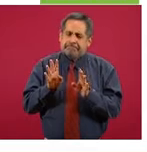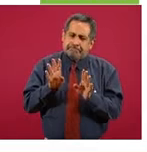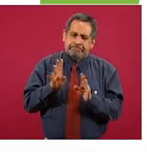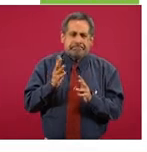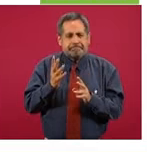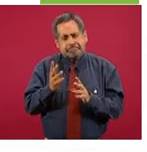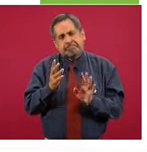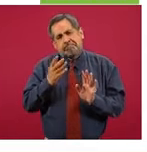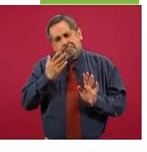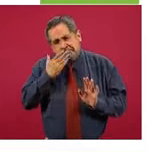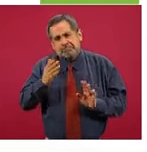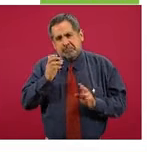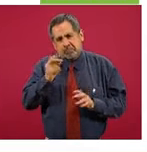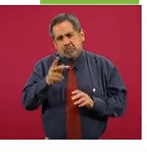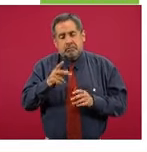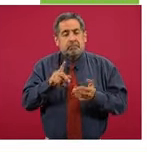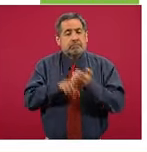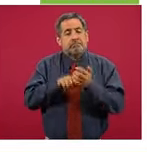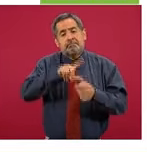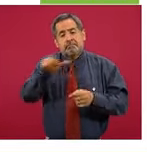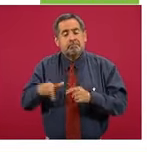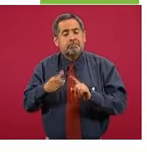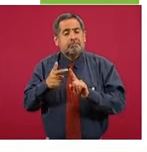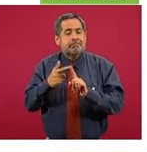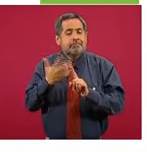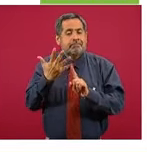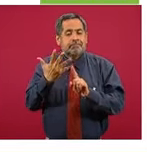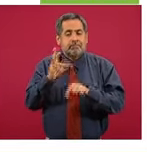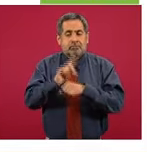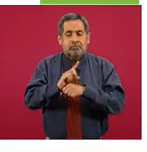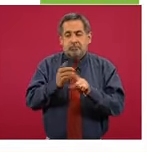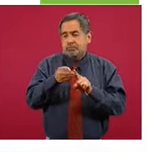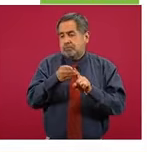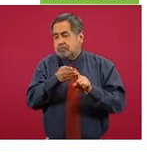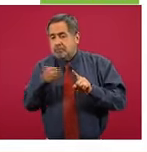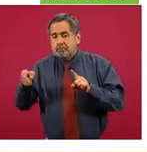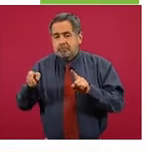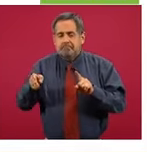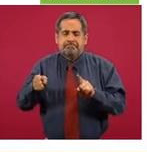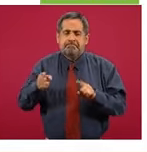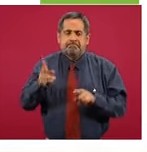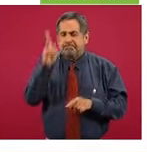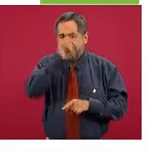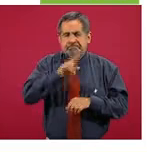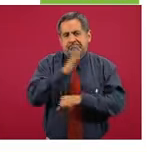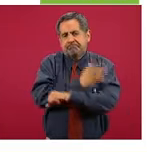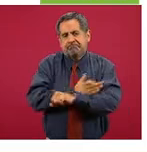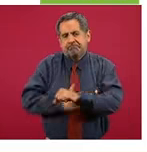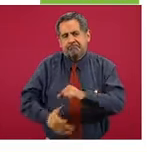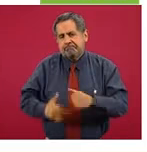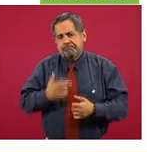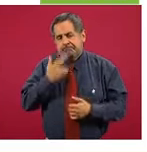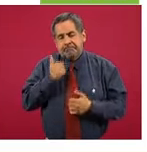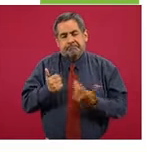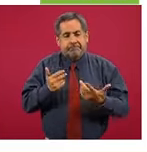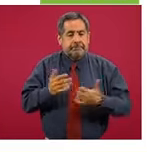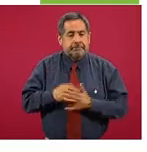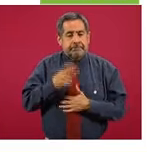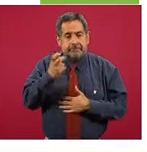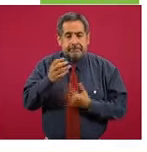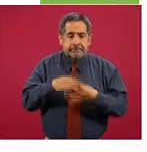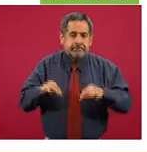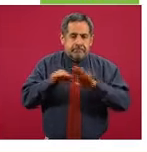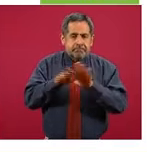calificado como óptimo, y ya tardío cuando se tardan más de 4 días en buscar atención. Y más o menos es una forma